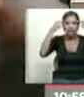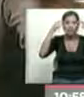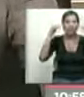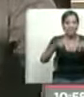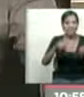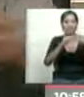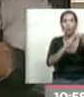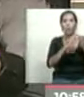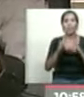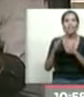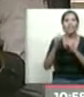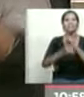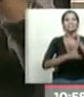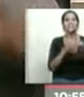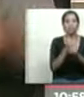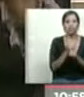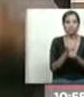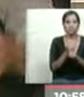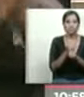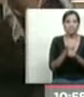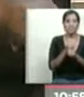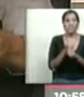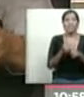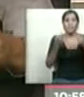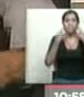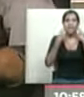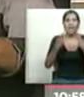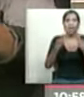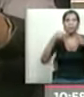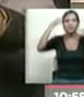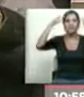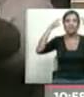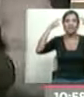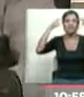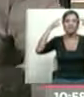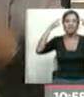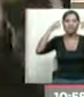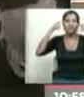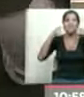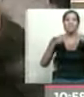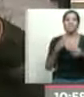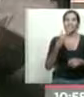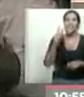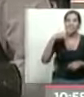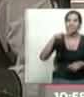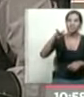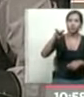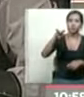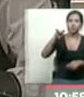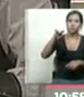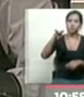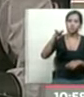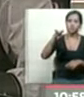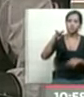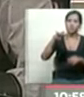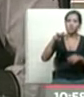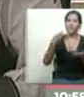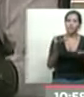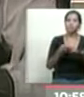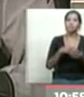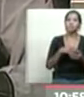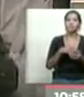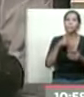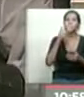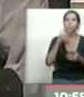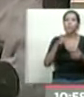comunidad internacional. Démonos cuenta de Hugo Chávez, de la visión de Hugo Chávez en el ámbito de la geopolítica.